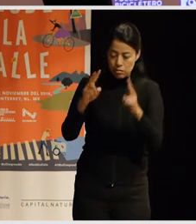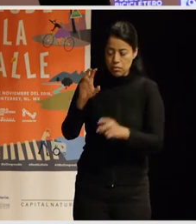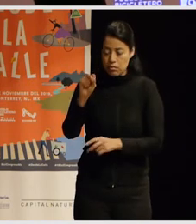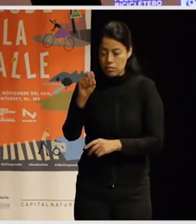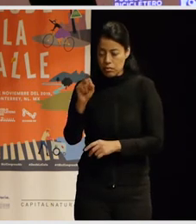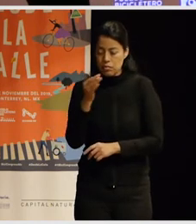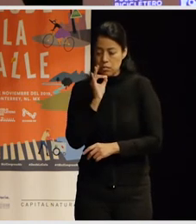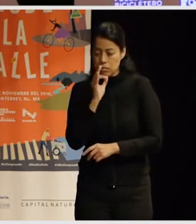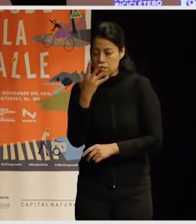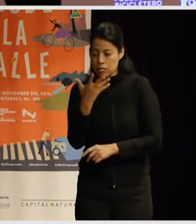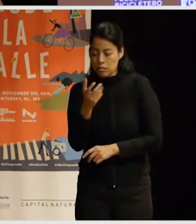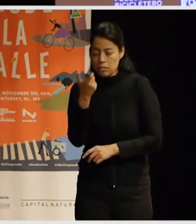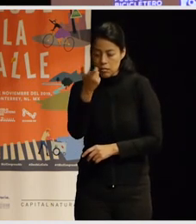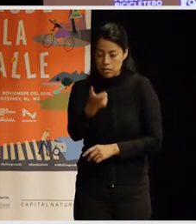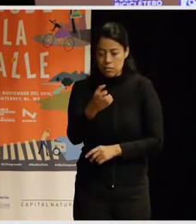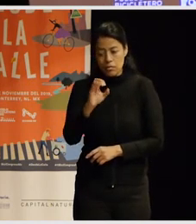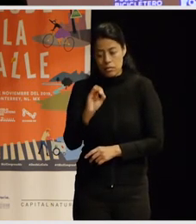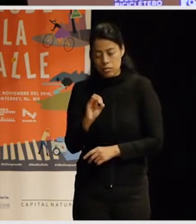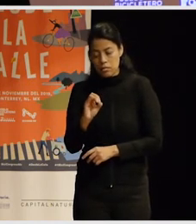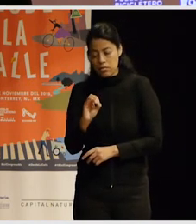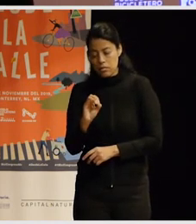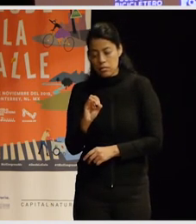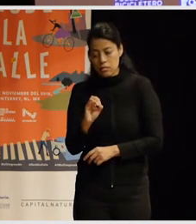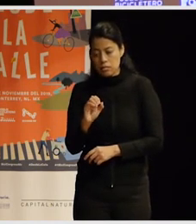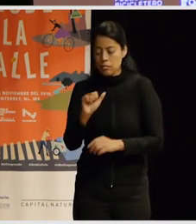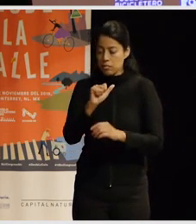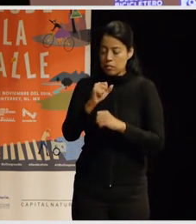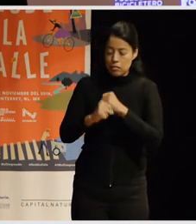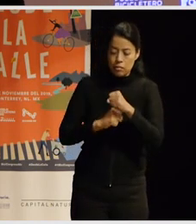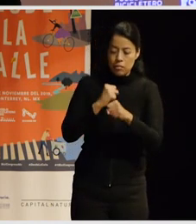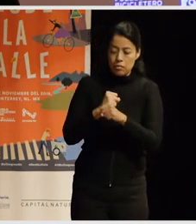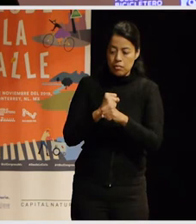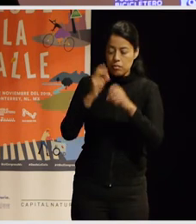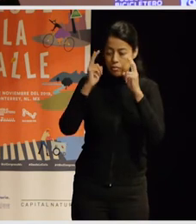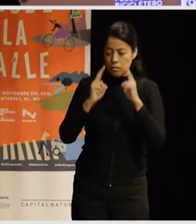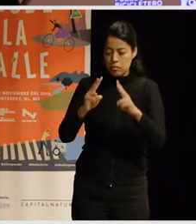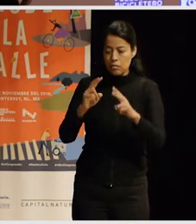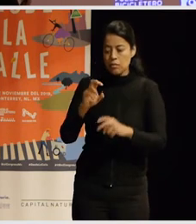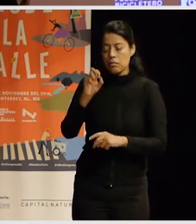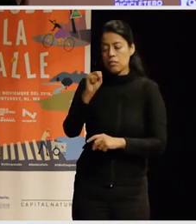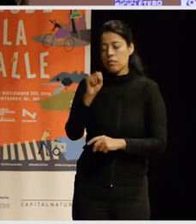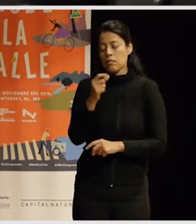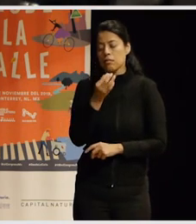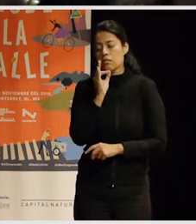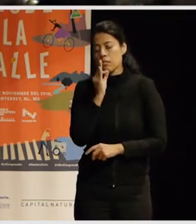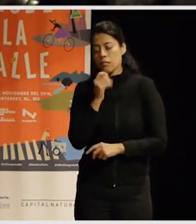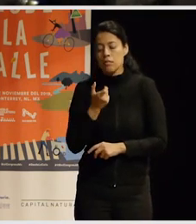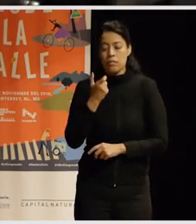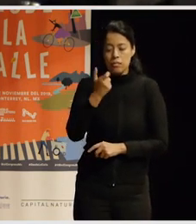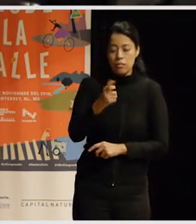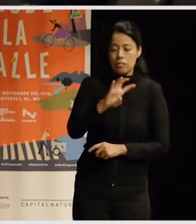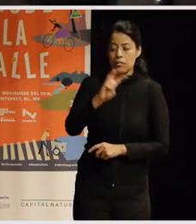minutos que cuesta 5 pesos o una anualidad que son viajes de 60 minutos y que cuesta